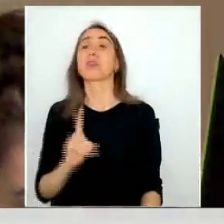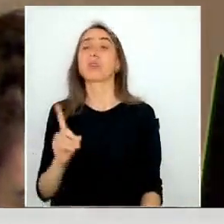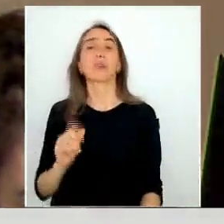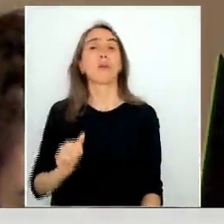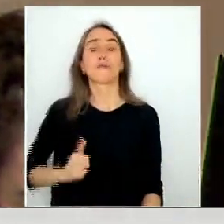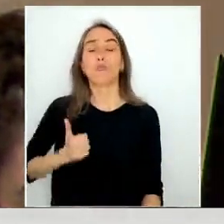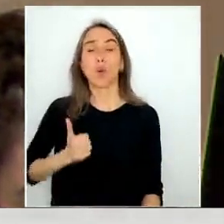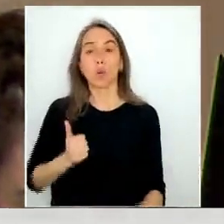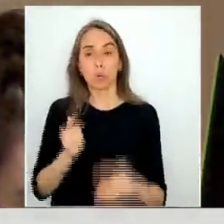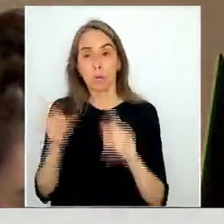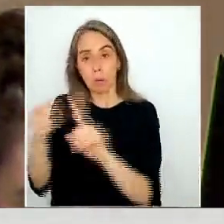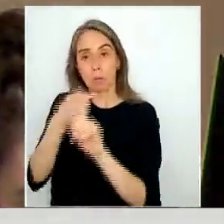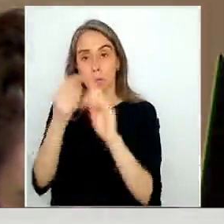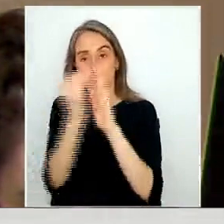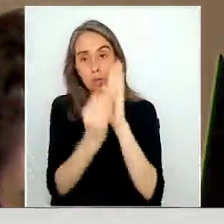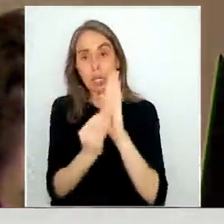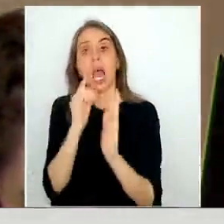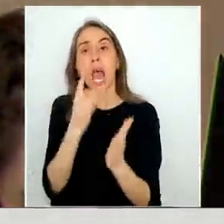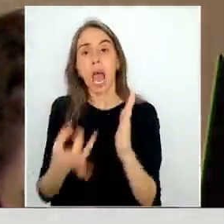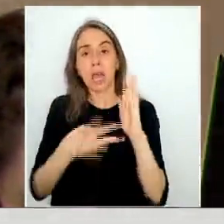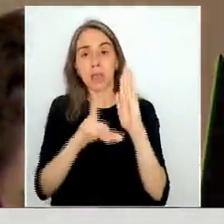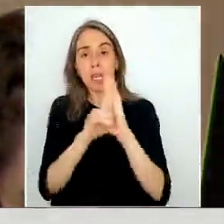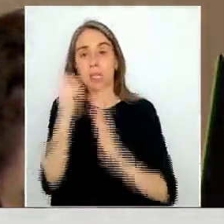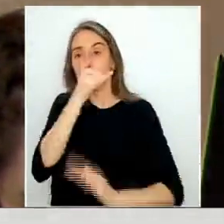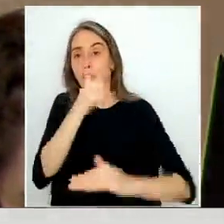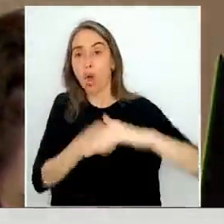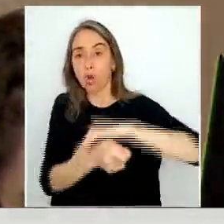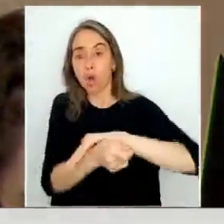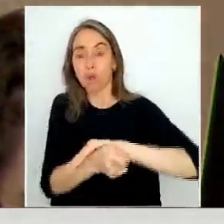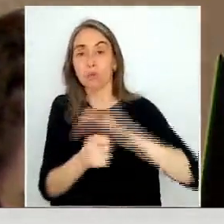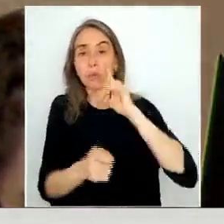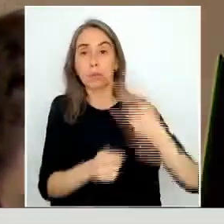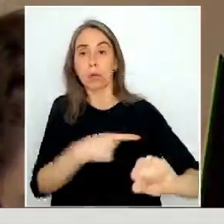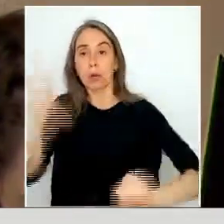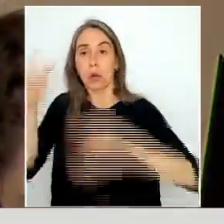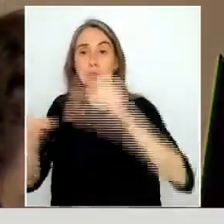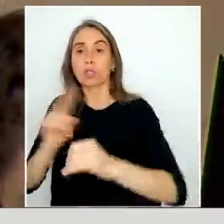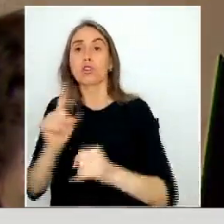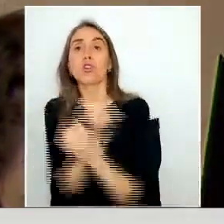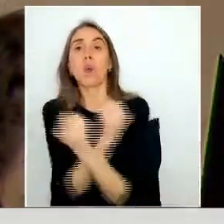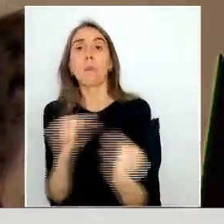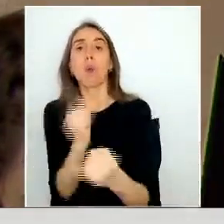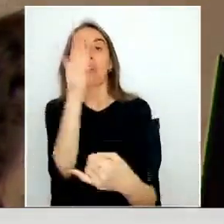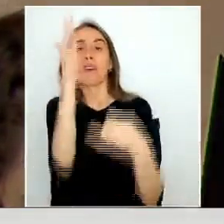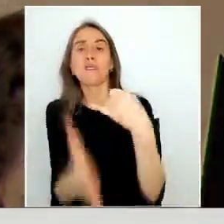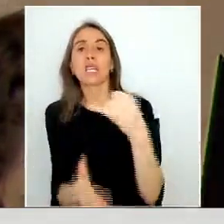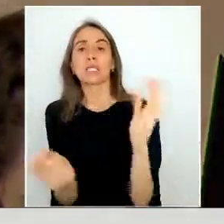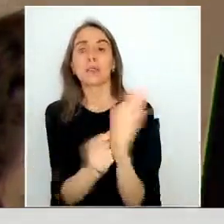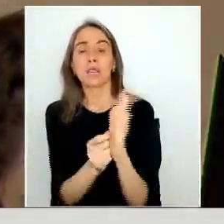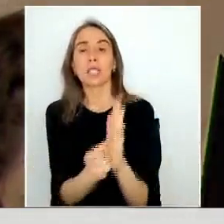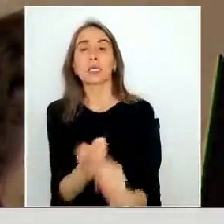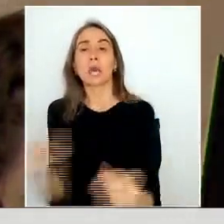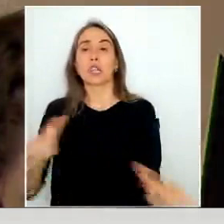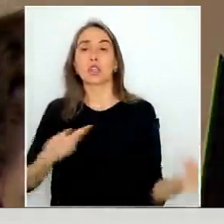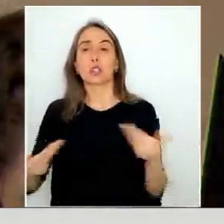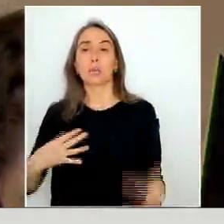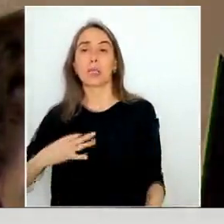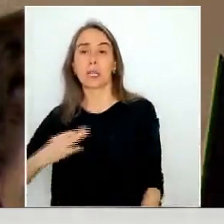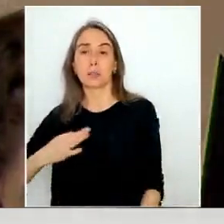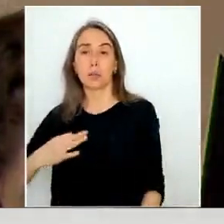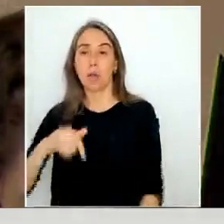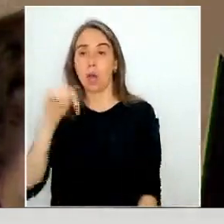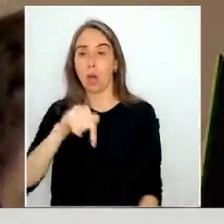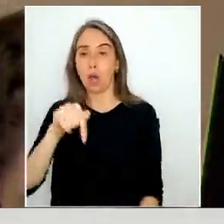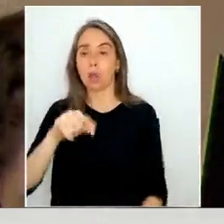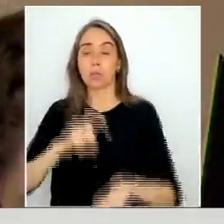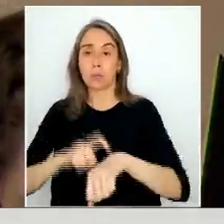delitos de corrupción hay que perseguirlo pero también no pueden prescribir es lo que pide la ciudadanía hoy en este momento más allá del